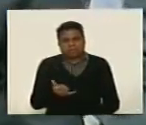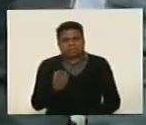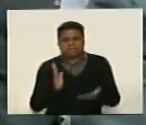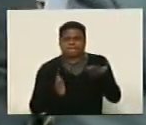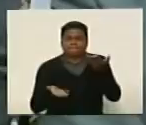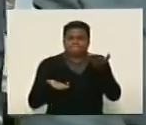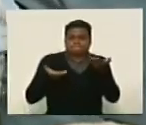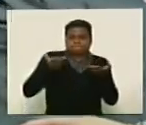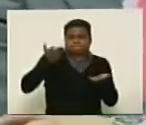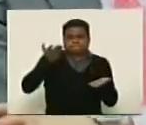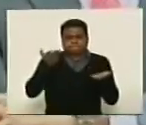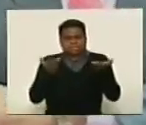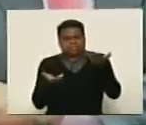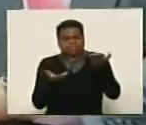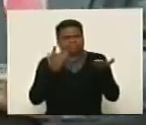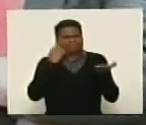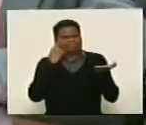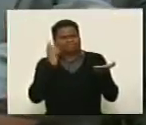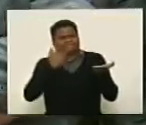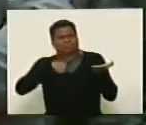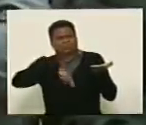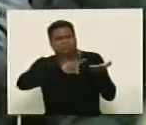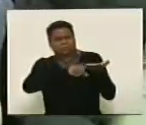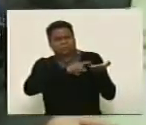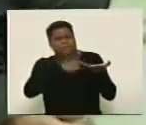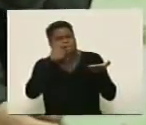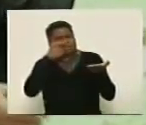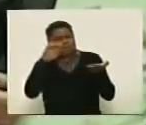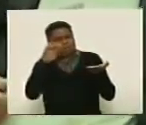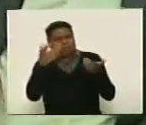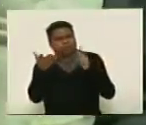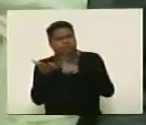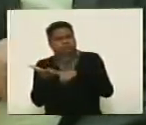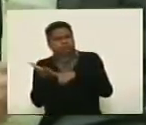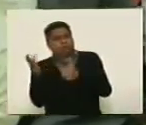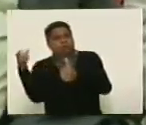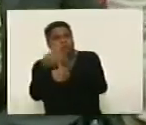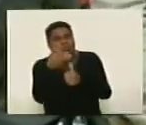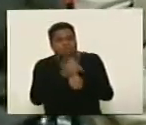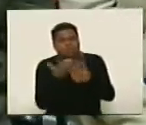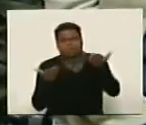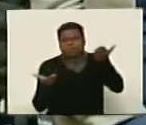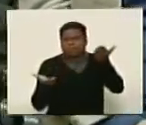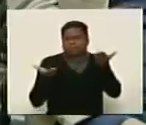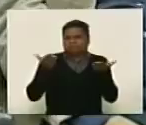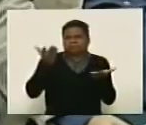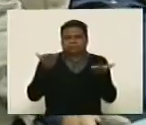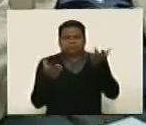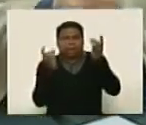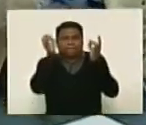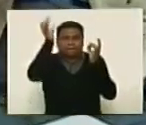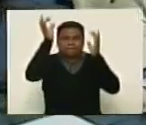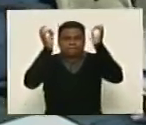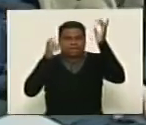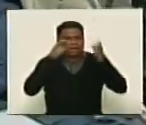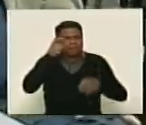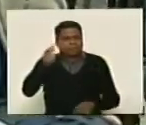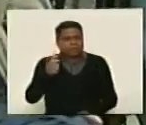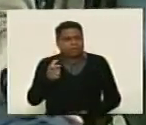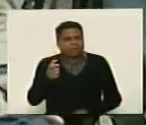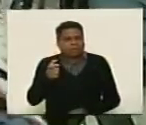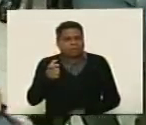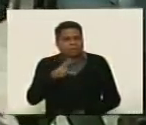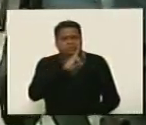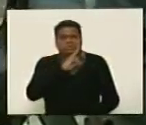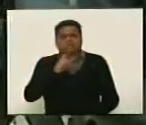balance hoy de lo que somos como pueblo y lo que hemos logrado como pueblo, de cómo esa creatividad popular, con el nombre de insurgencia,